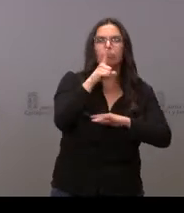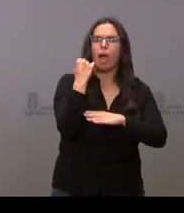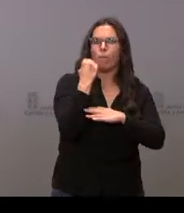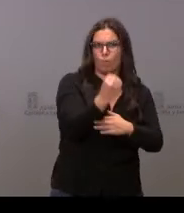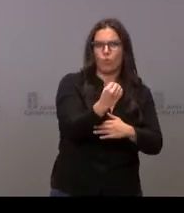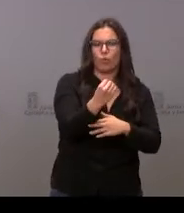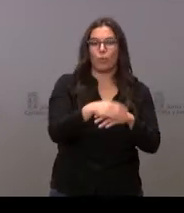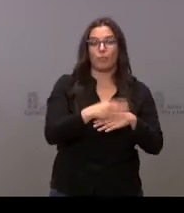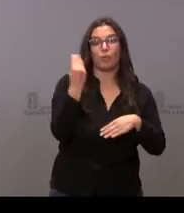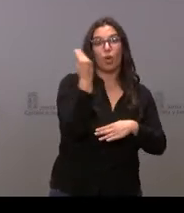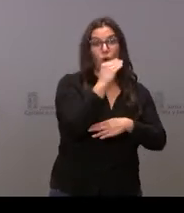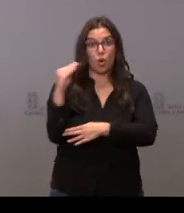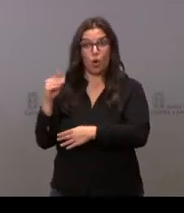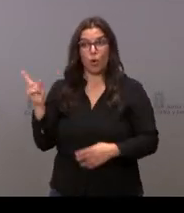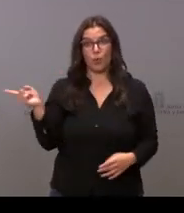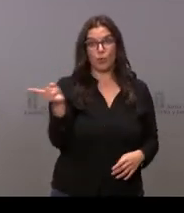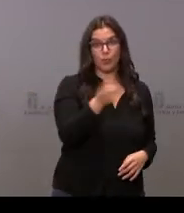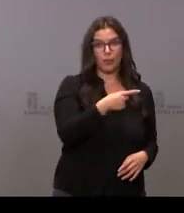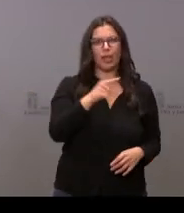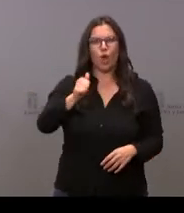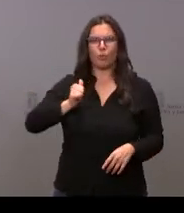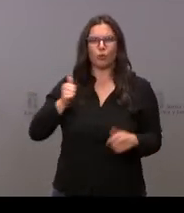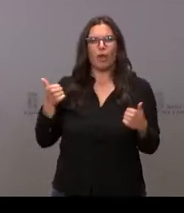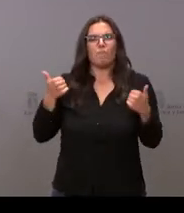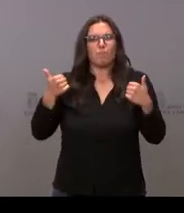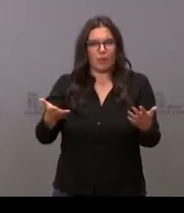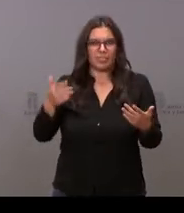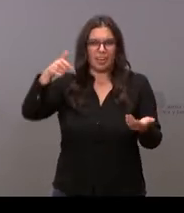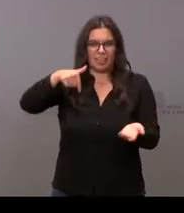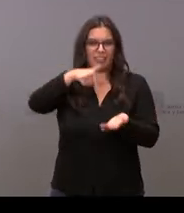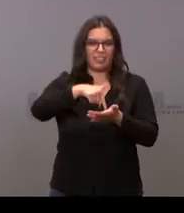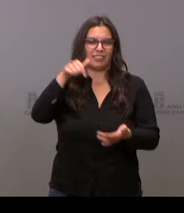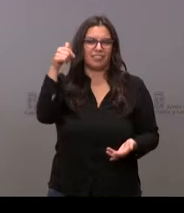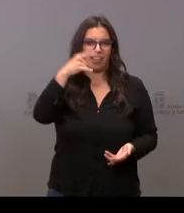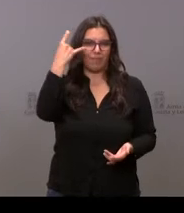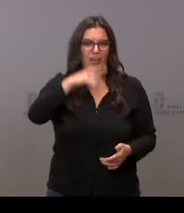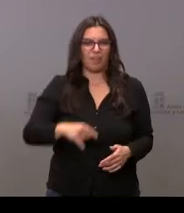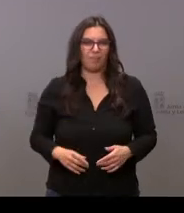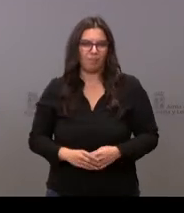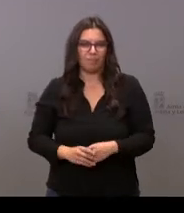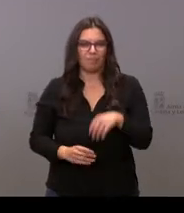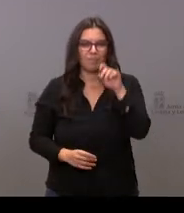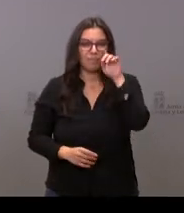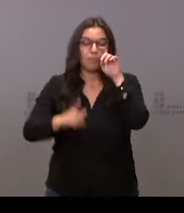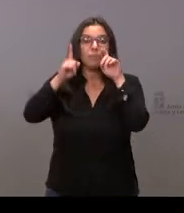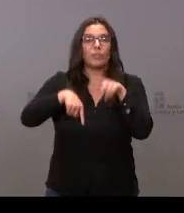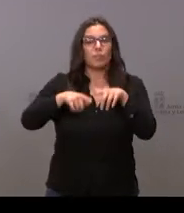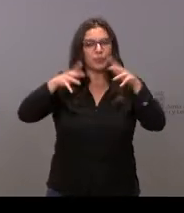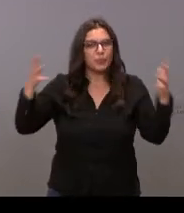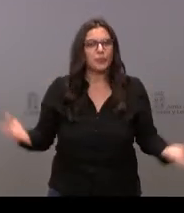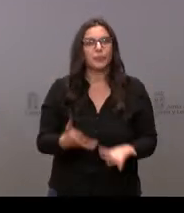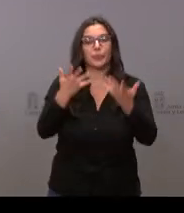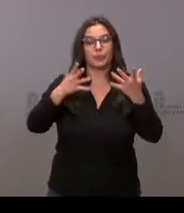jóvenes van a tener muchas más oportunidades en salamanca impulsaremos el desarrollo de suelo